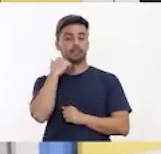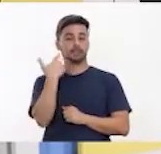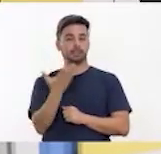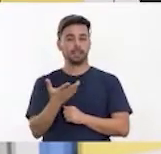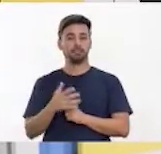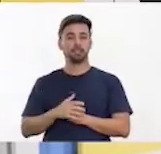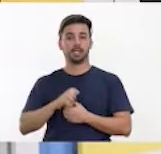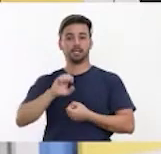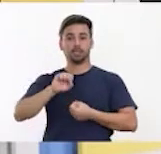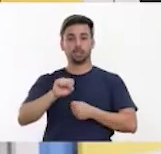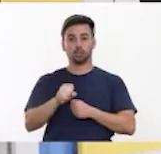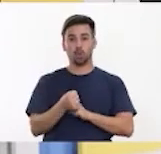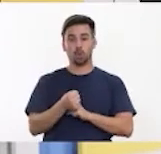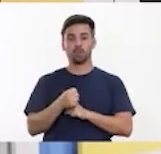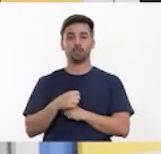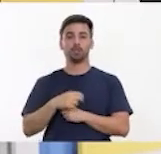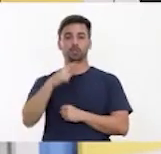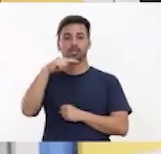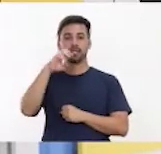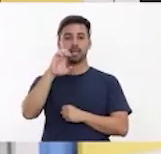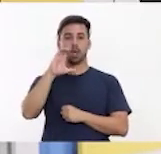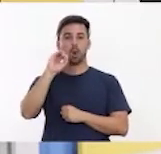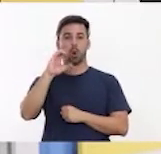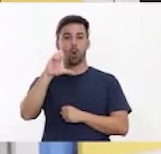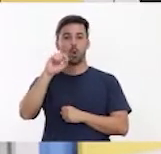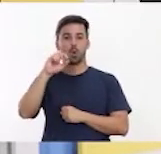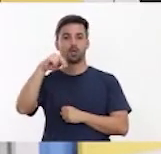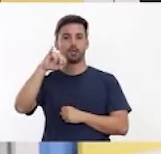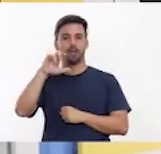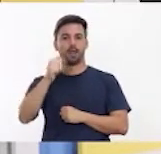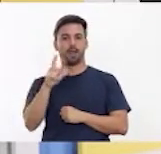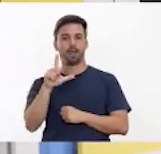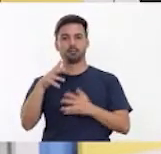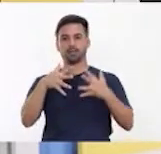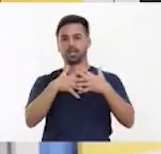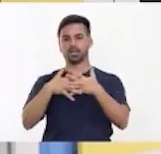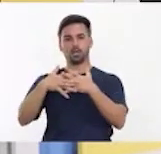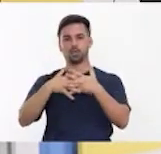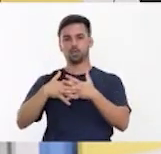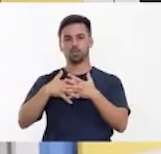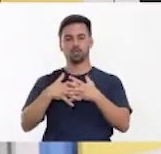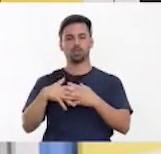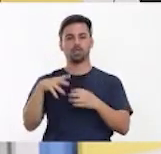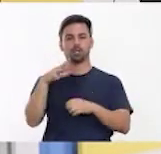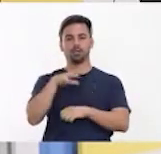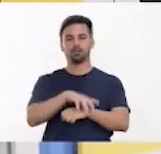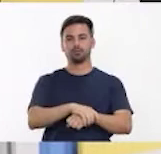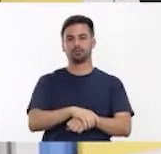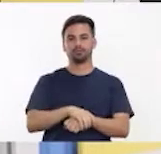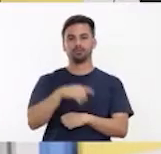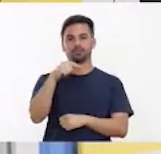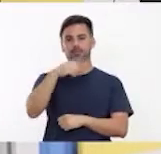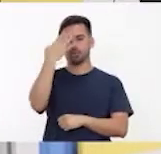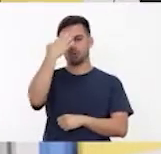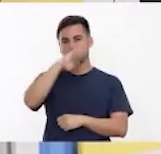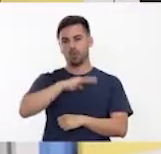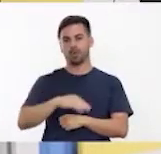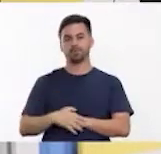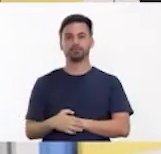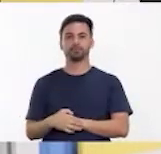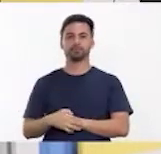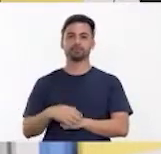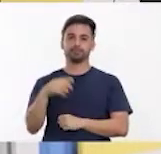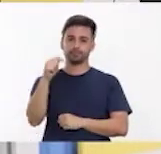Cuba. En estas nuevas condiciones van a ser necesarias otros métodos, otras